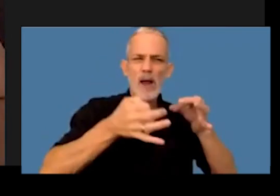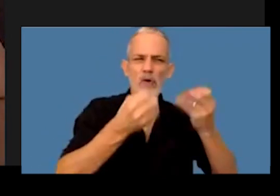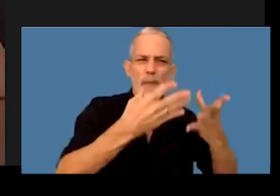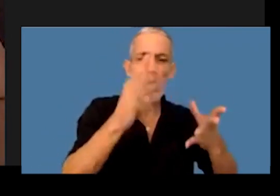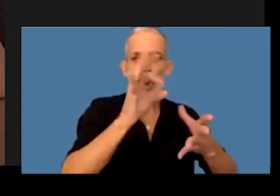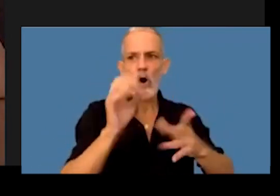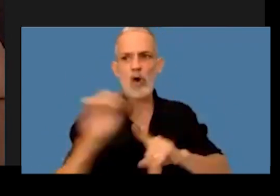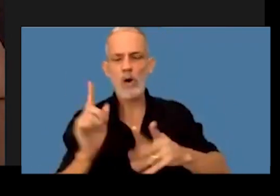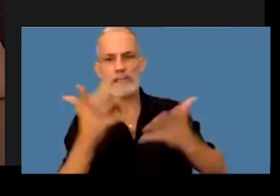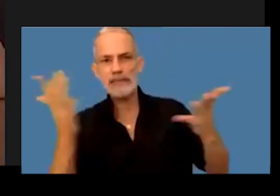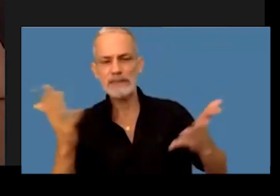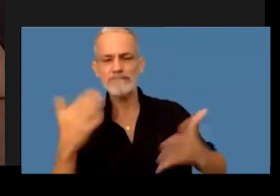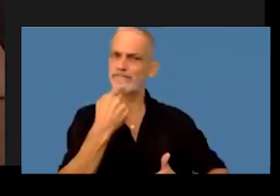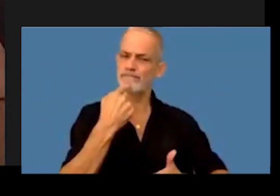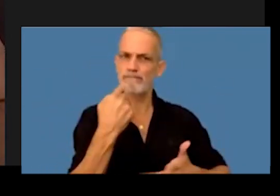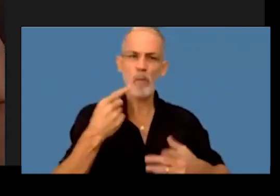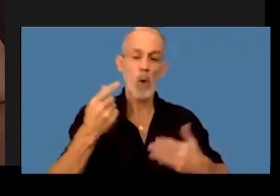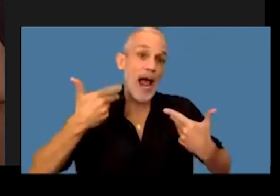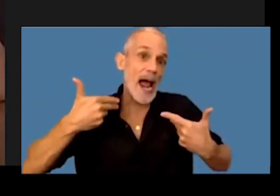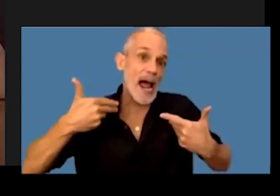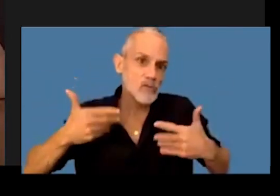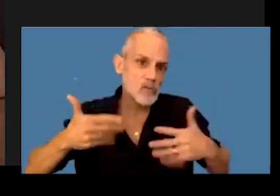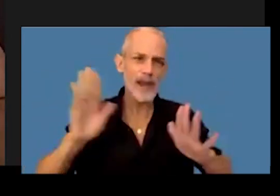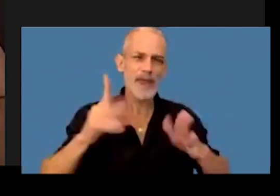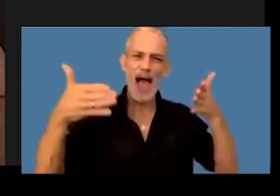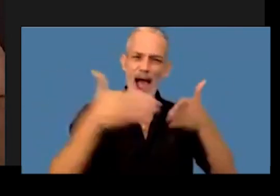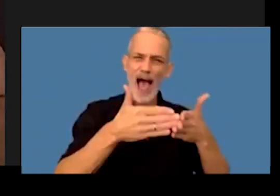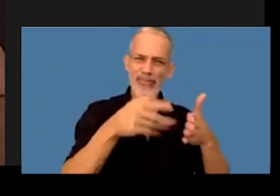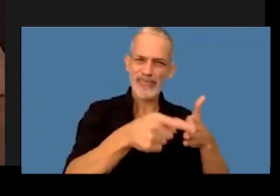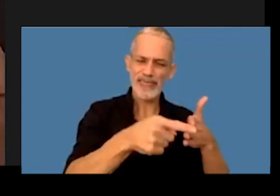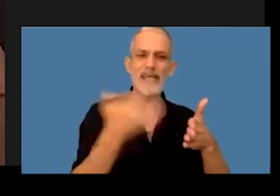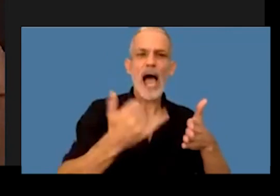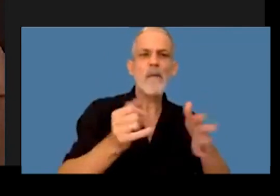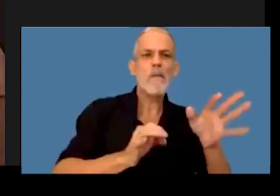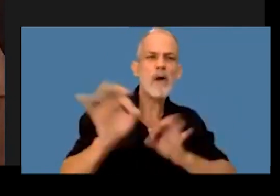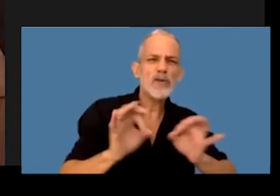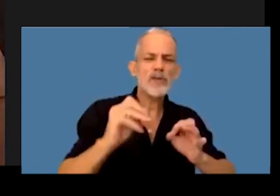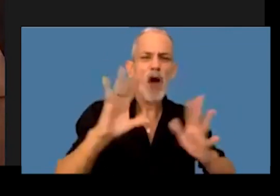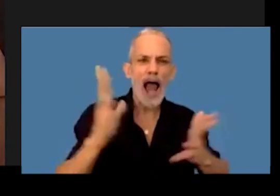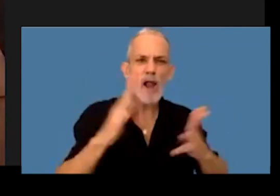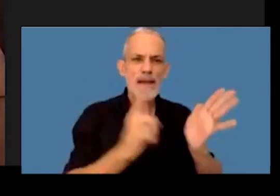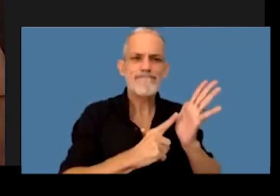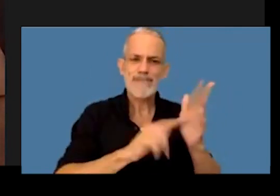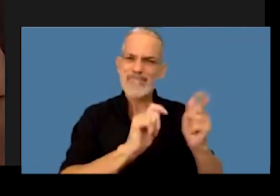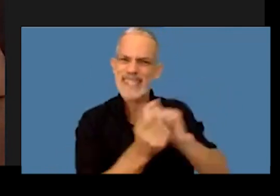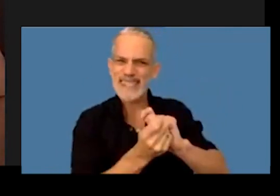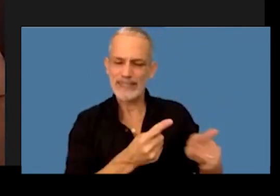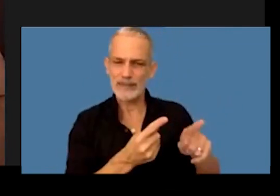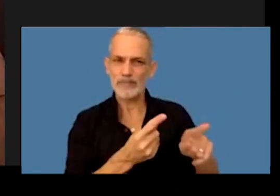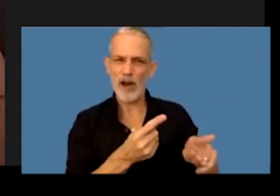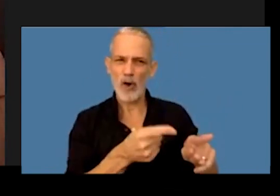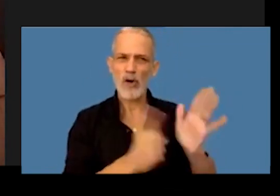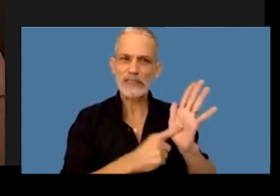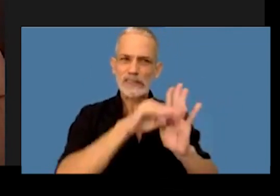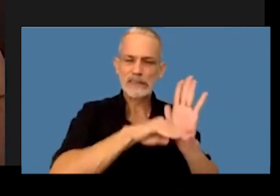quería saber si es por casualidad desde la agencia estaban haciendo algo para modificar esta norma o algo.